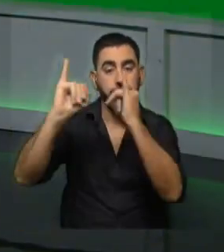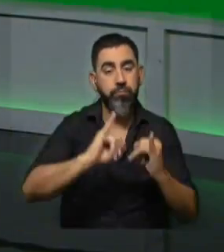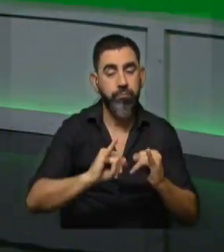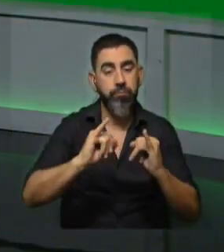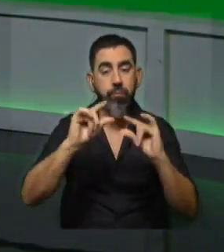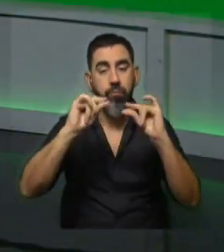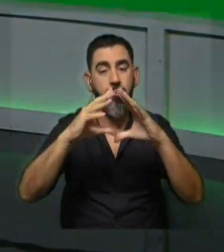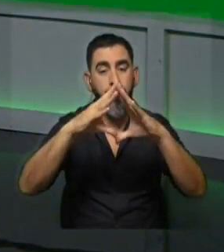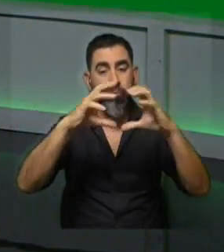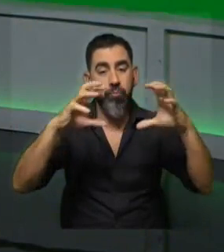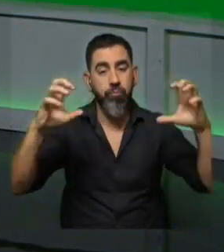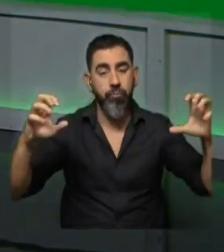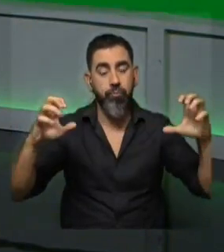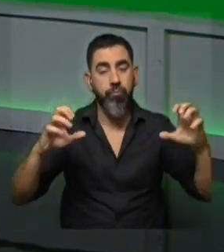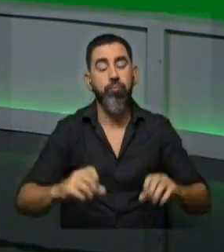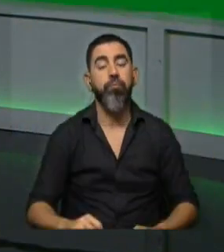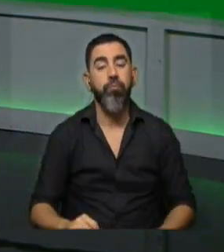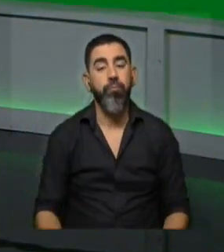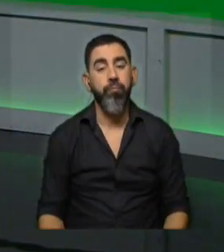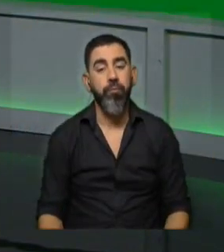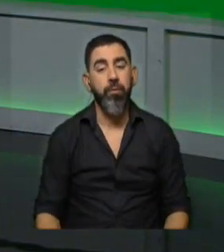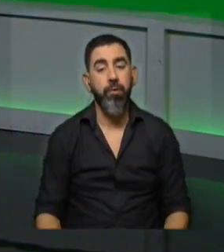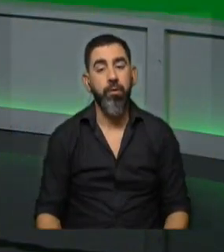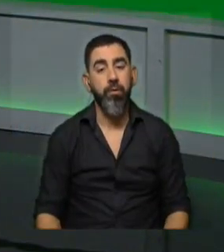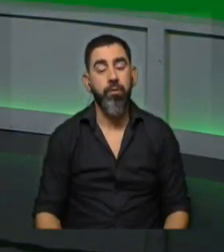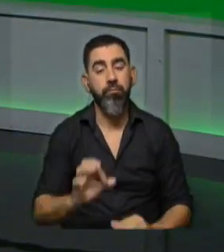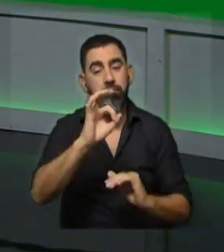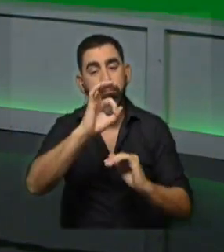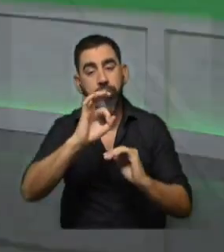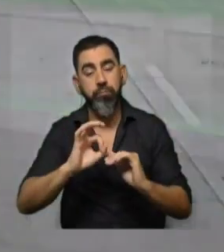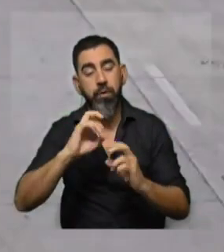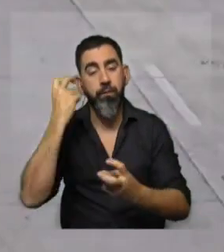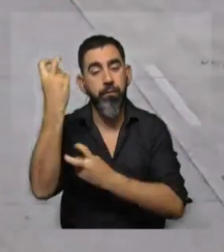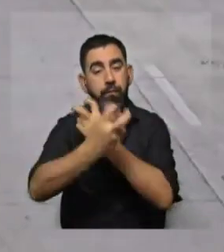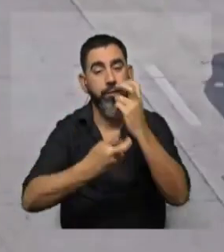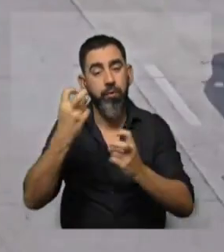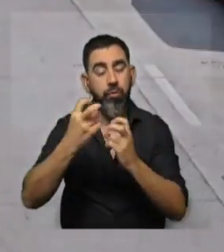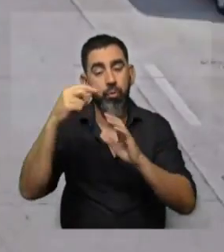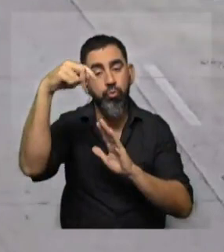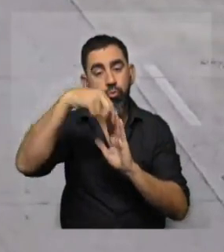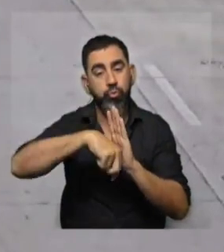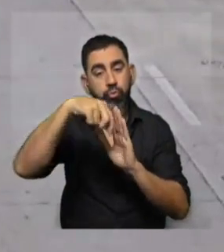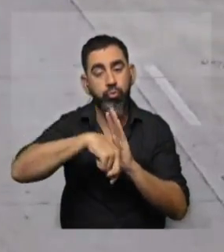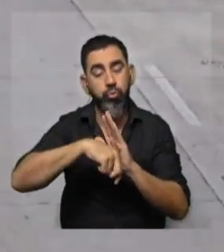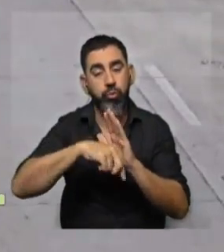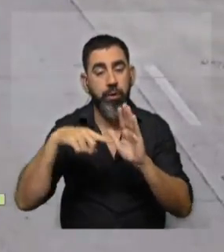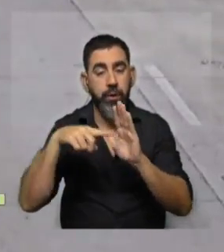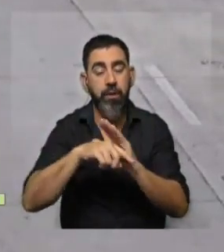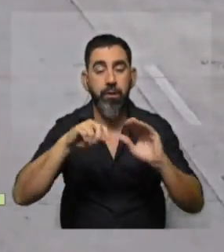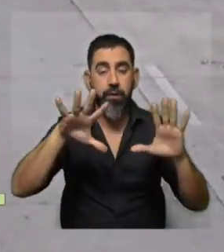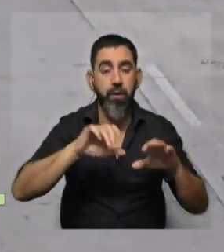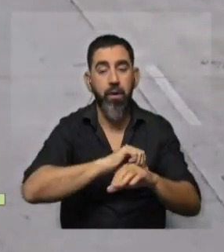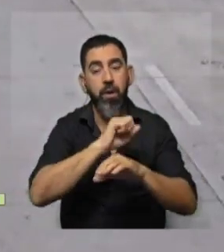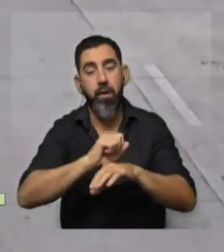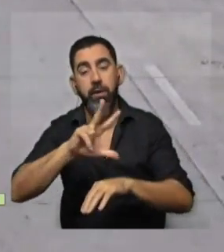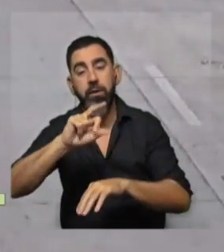con el cielo algo nuboso nuboso con periodos de claro temperatura en descenso y vientos soplando el sector Sur al este Entre 10 a